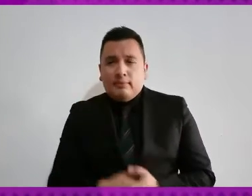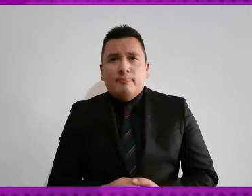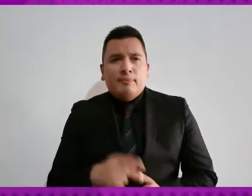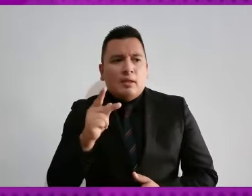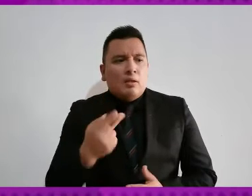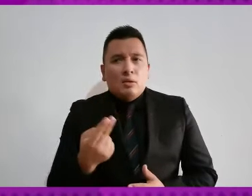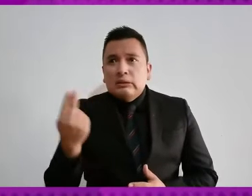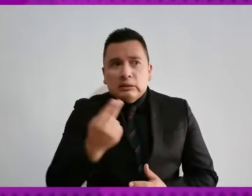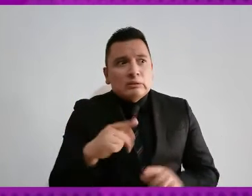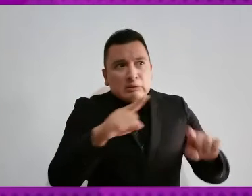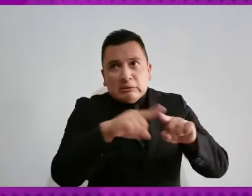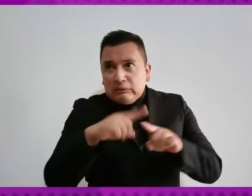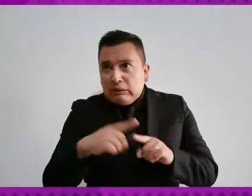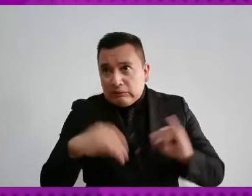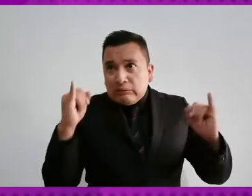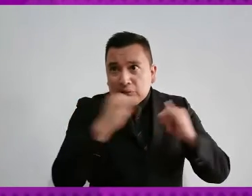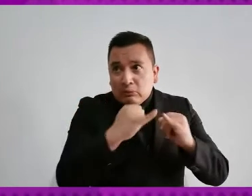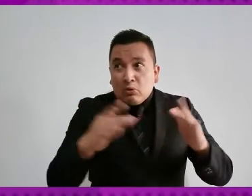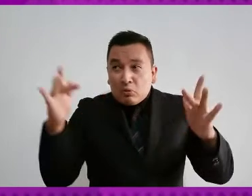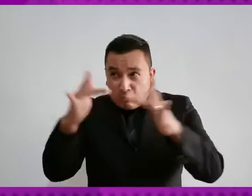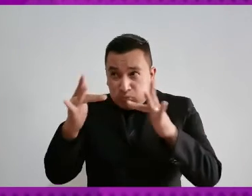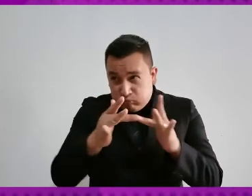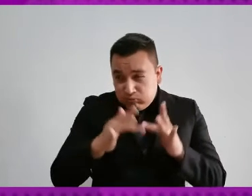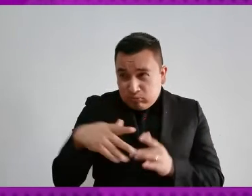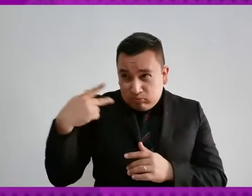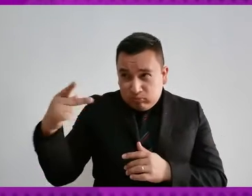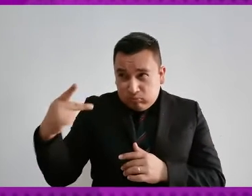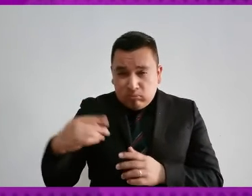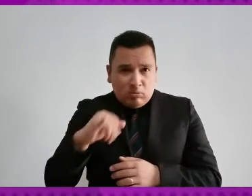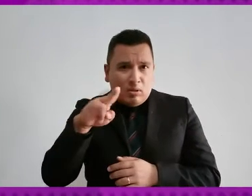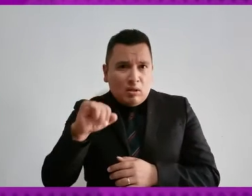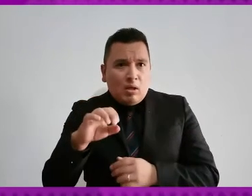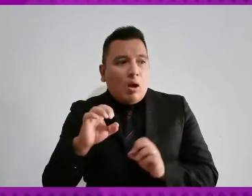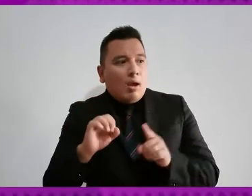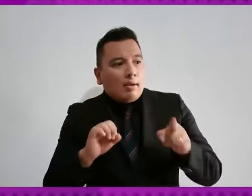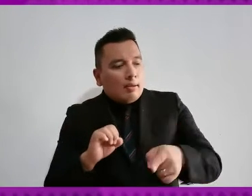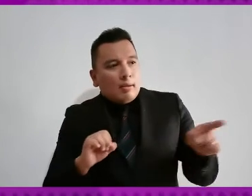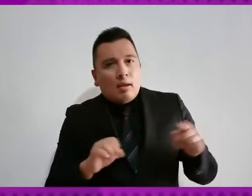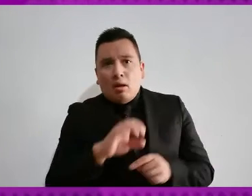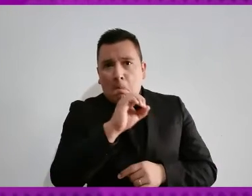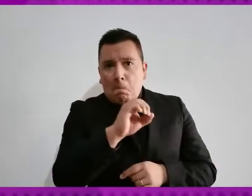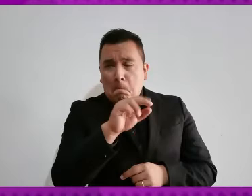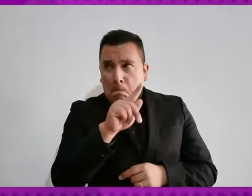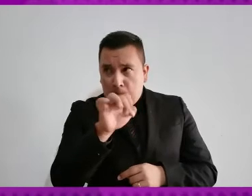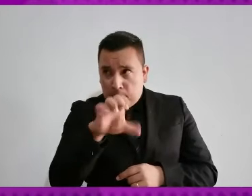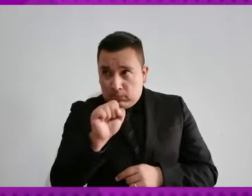seguramente que la cooperación, la coordinación entre el Instituto Nacional Electoral y los organismos públicos locales electorales